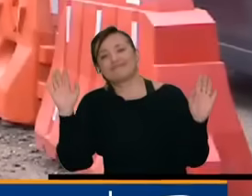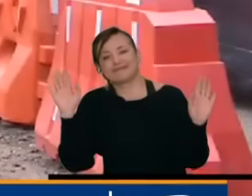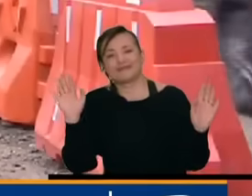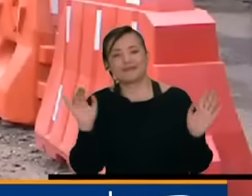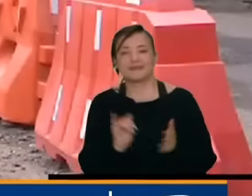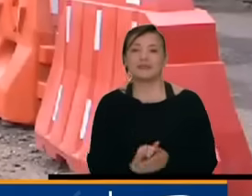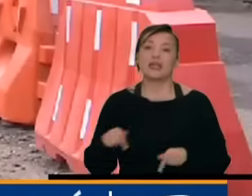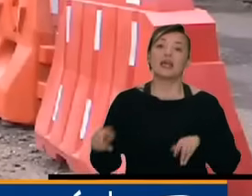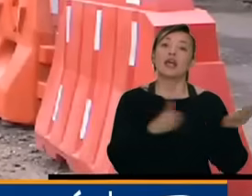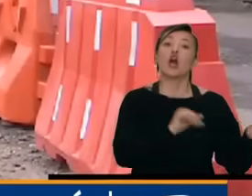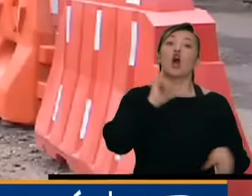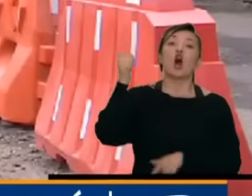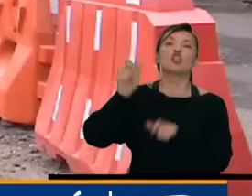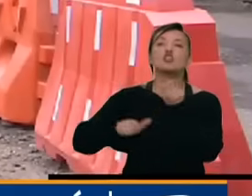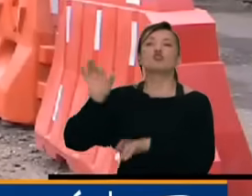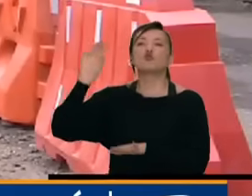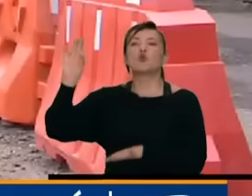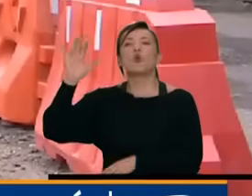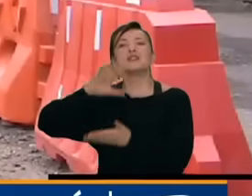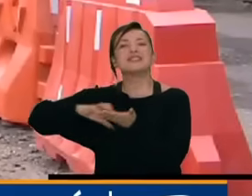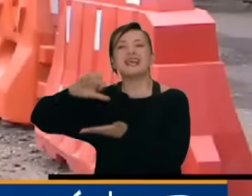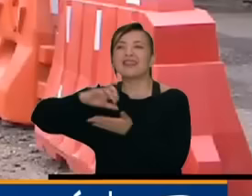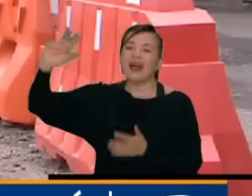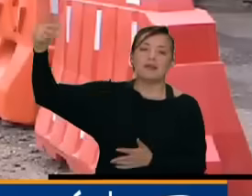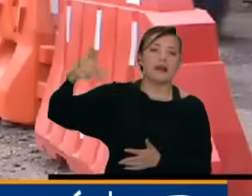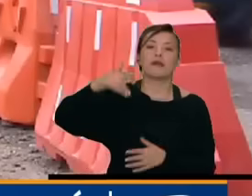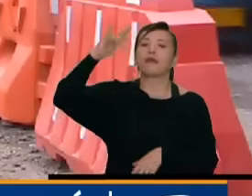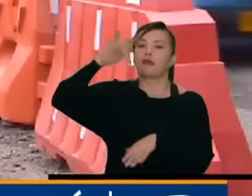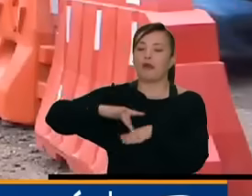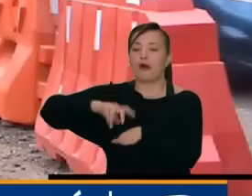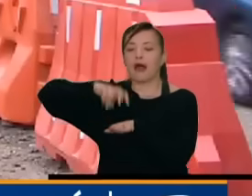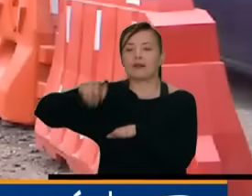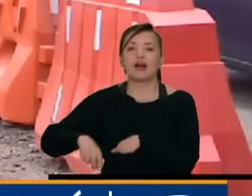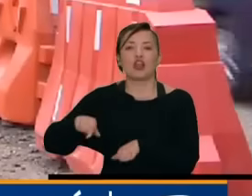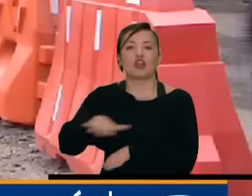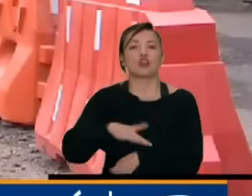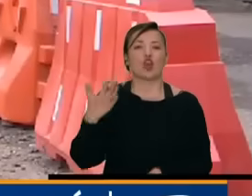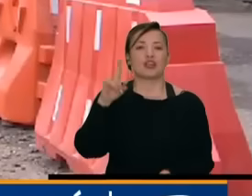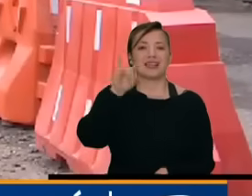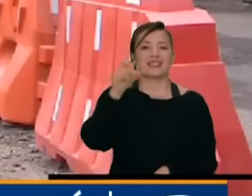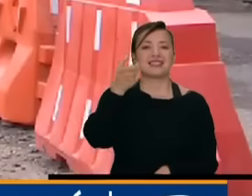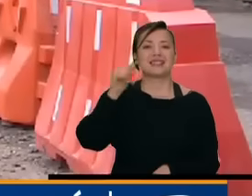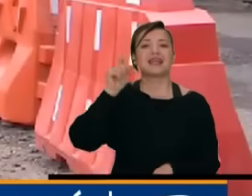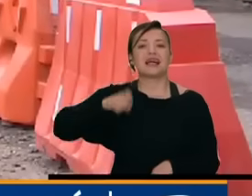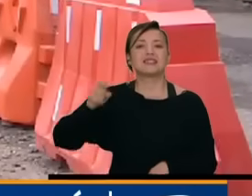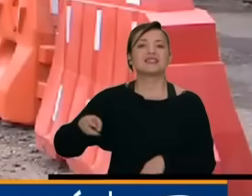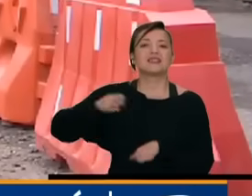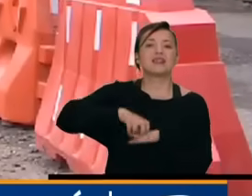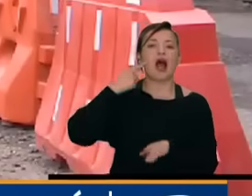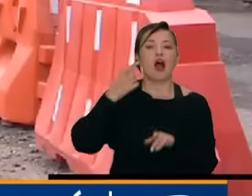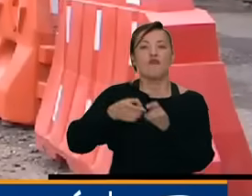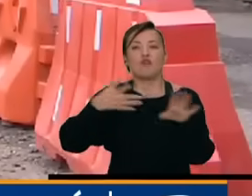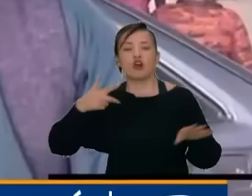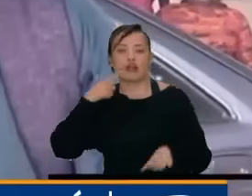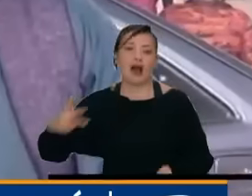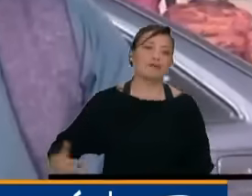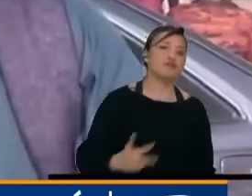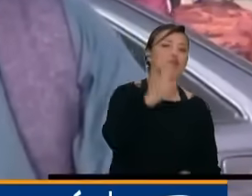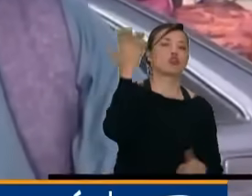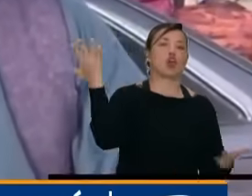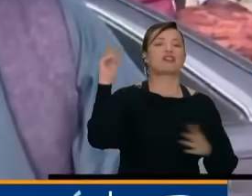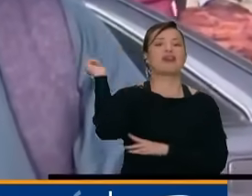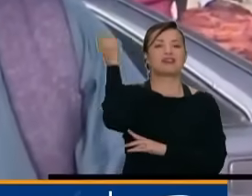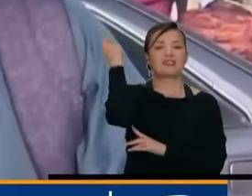llegan desde los Santanderes no tienen más alternativa que bajarse en el Cisga para tratar de buscar transporte público hacia el llano. No, pues